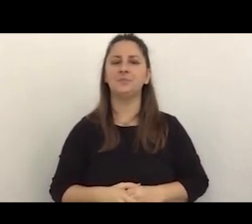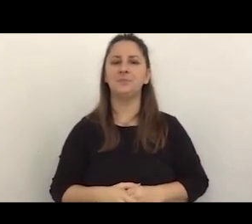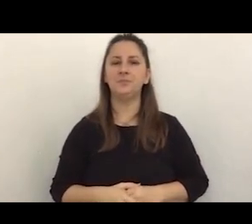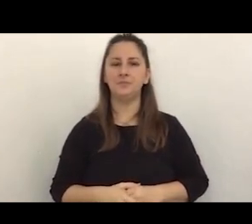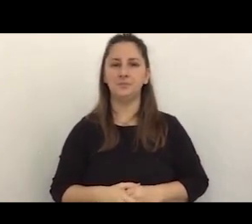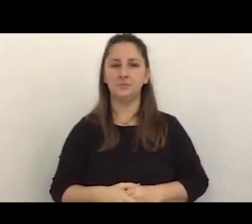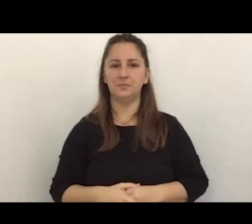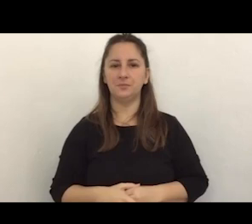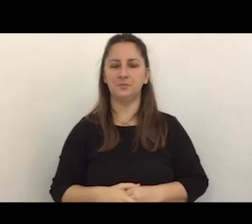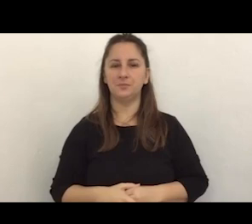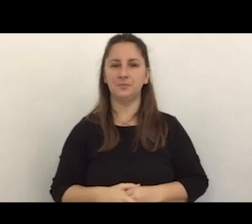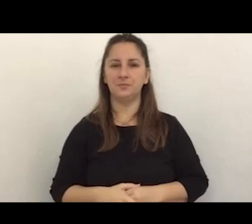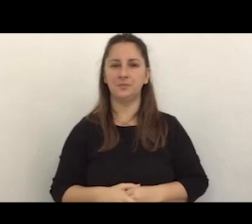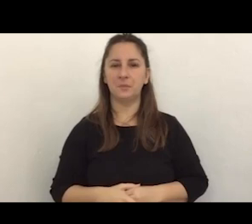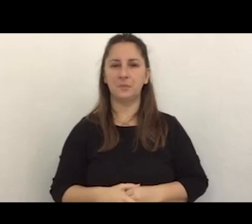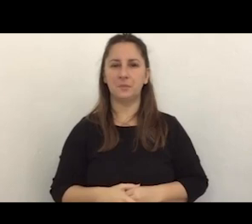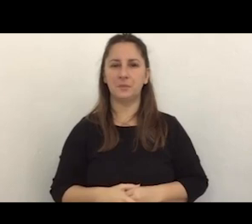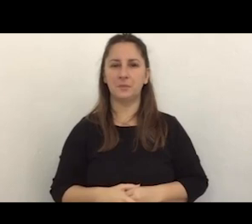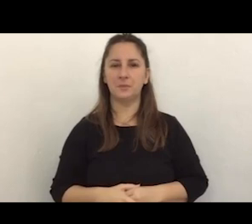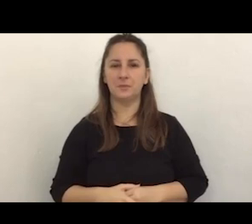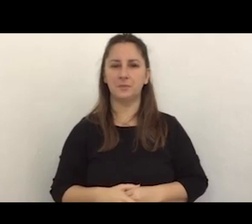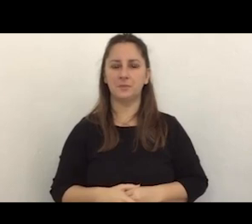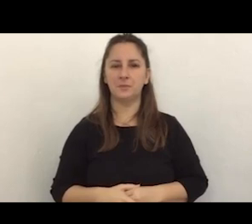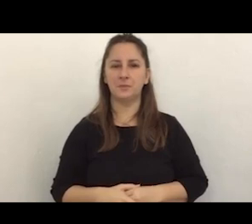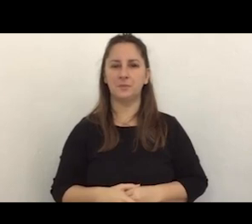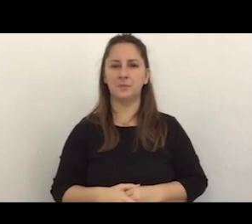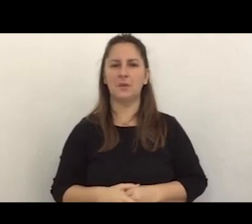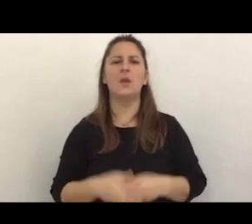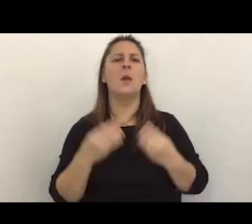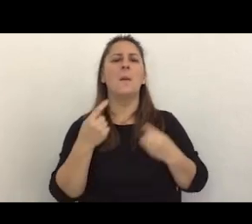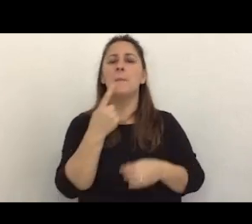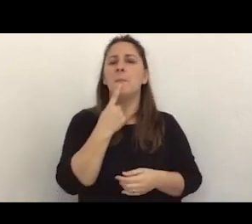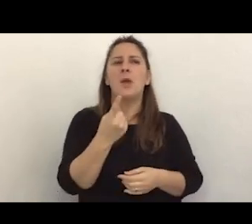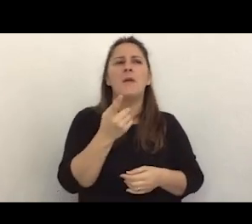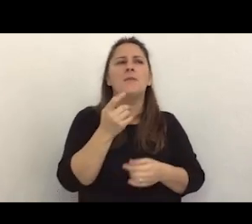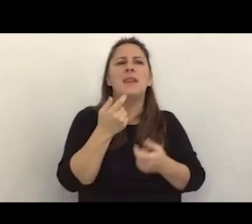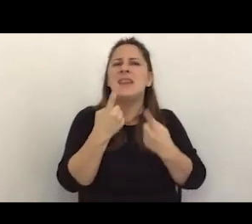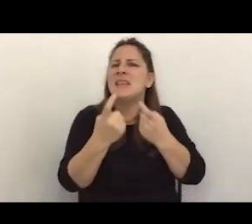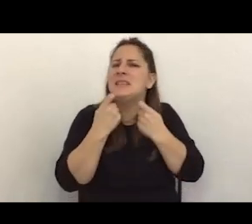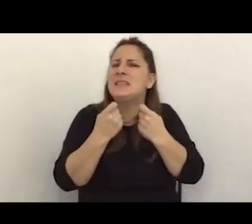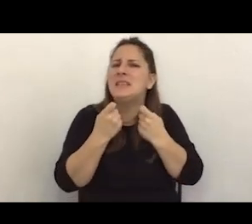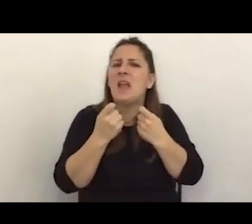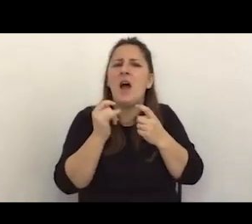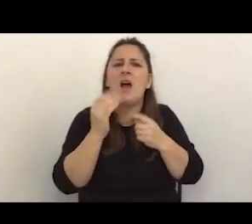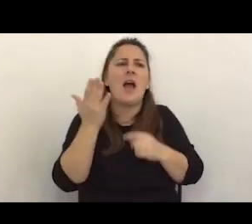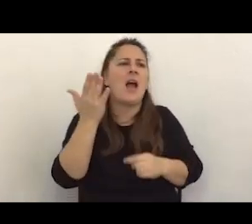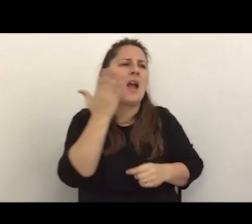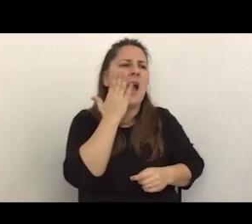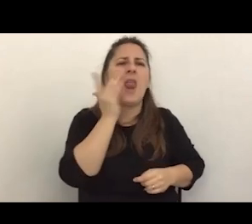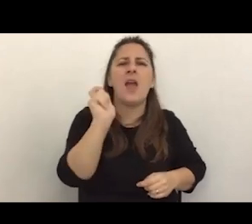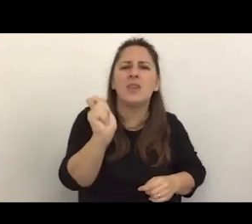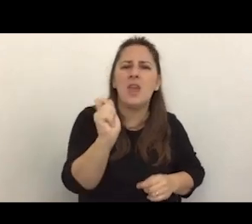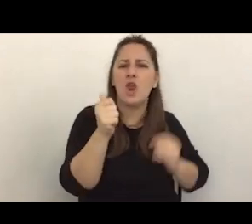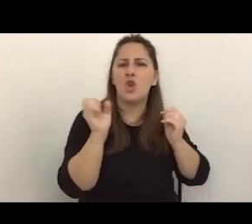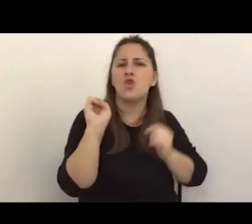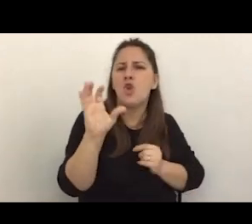¿Por qué puede necesitarse saber la identidad del donante?